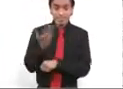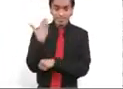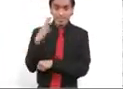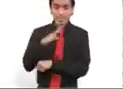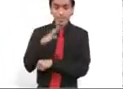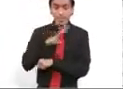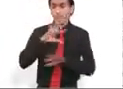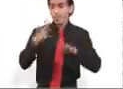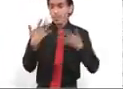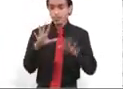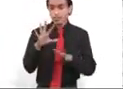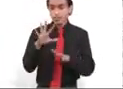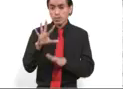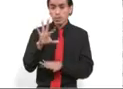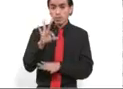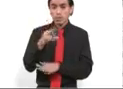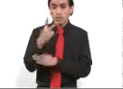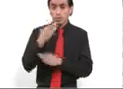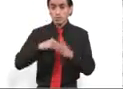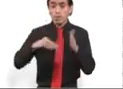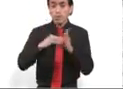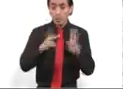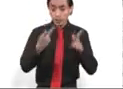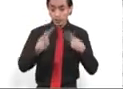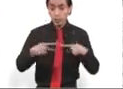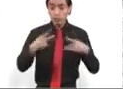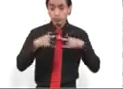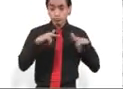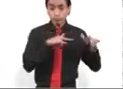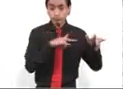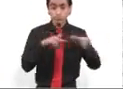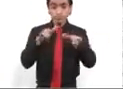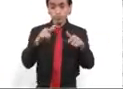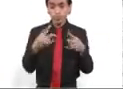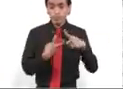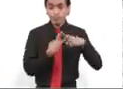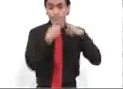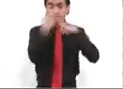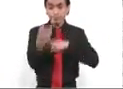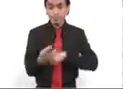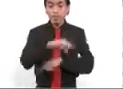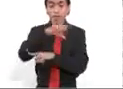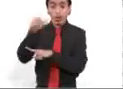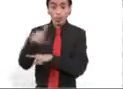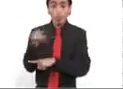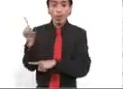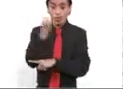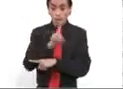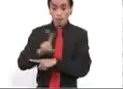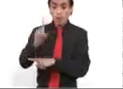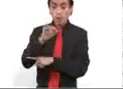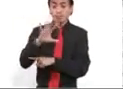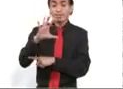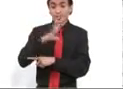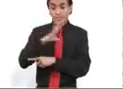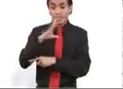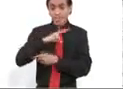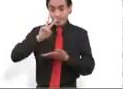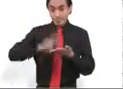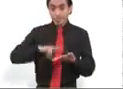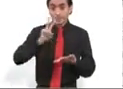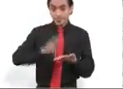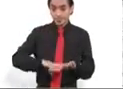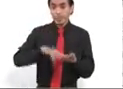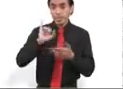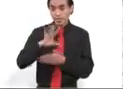aproximadamente 42 mil usuarios. A partir del domingo se empezó a cobrar y los registros que hemos tenido